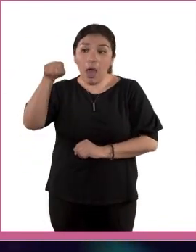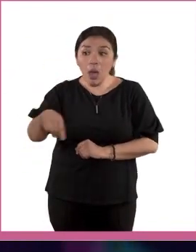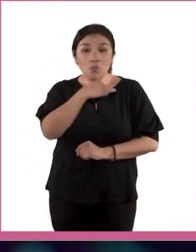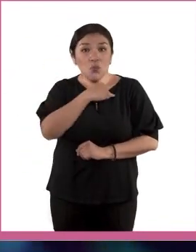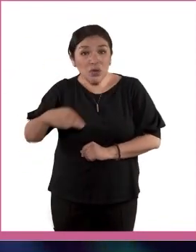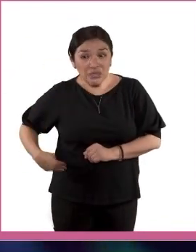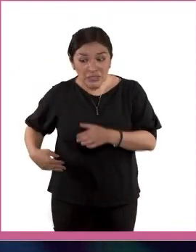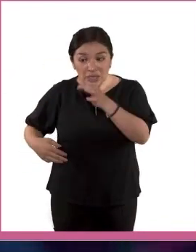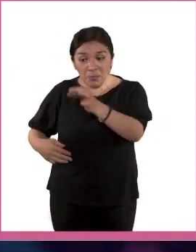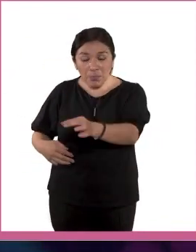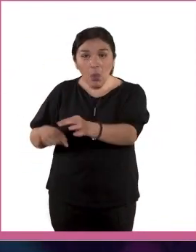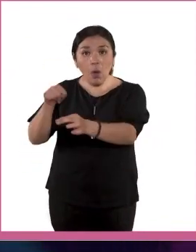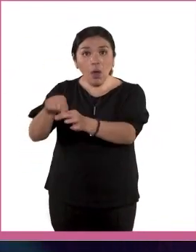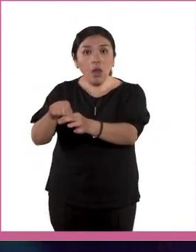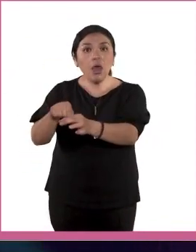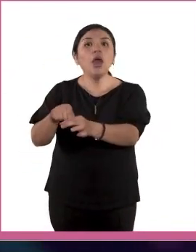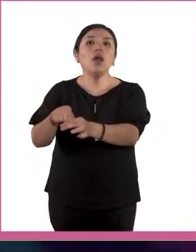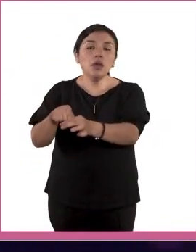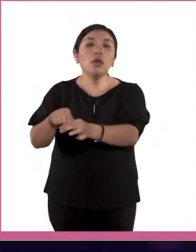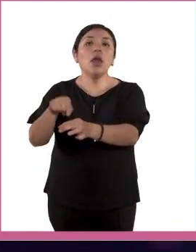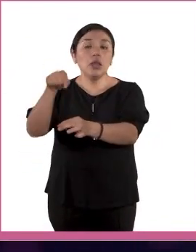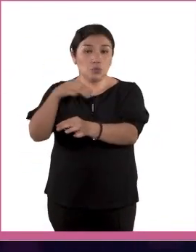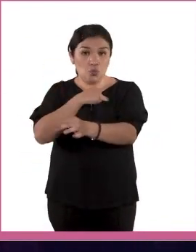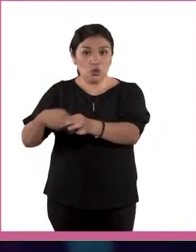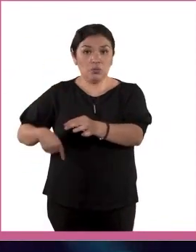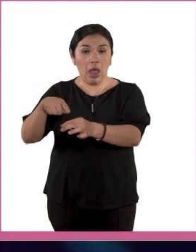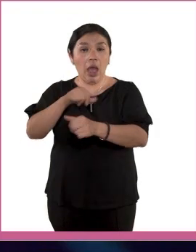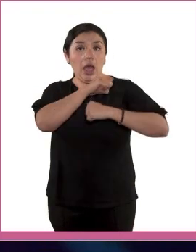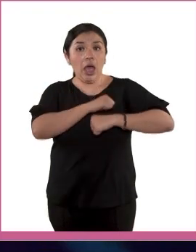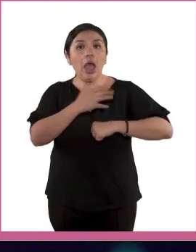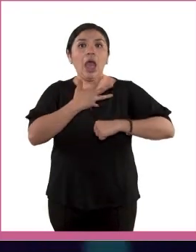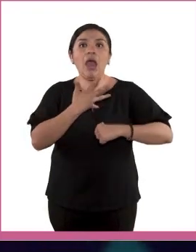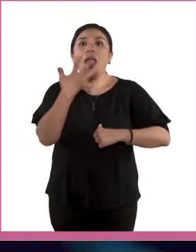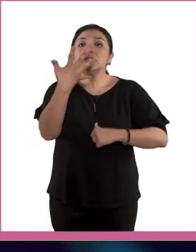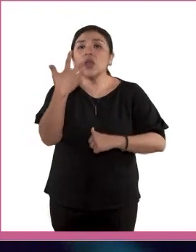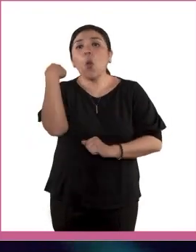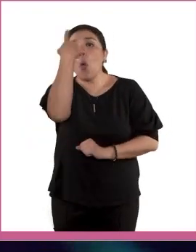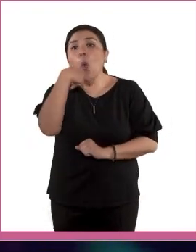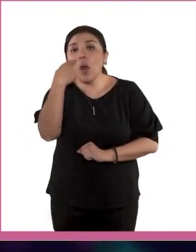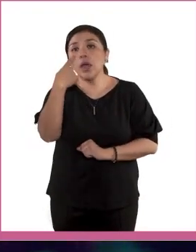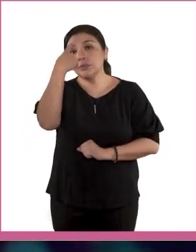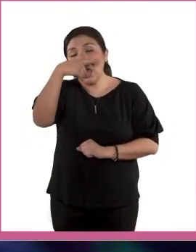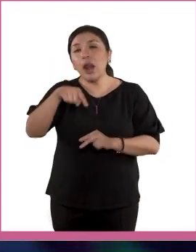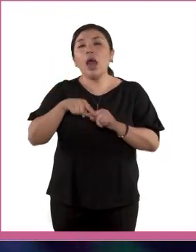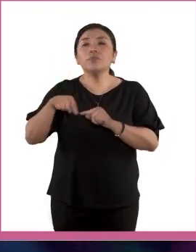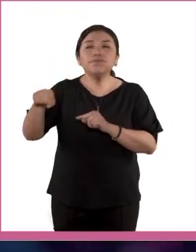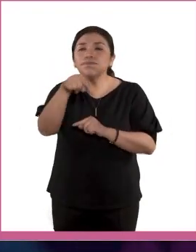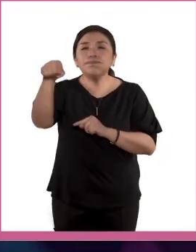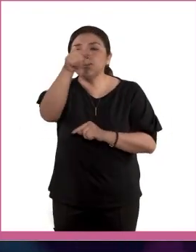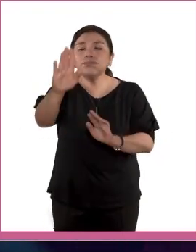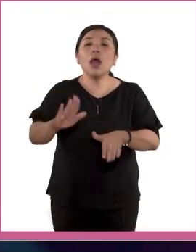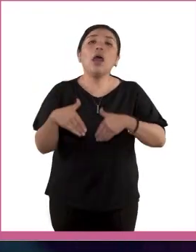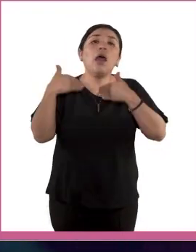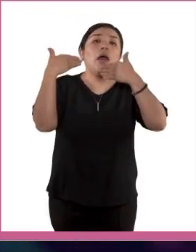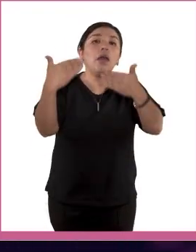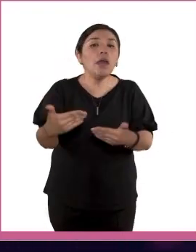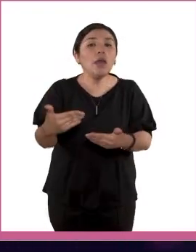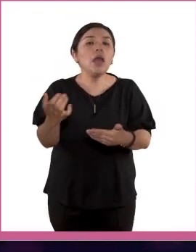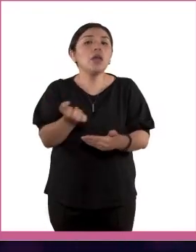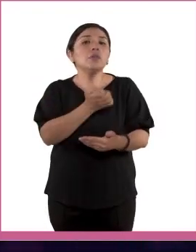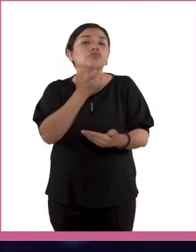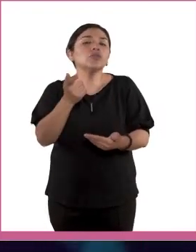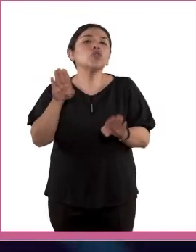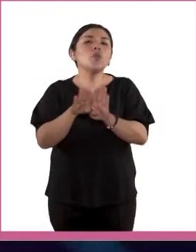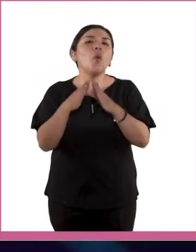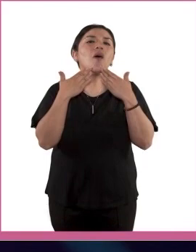Del municipio, de la agencia municipal, son unas 5 horas en brecha para llegar